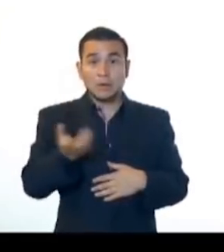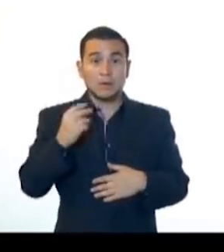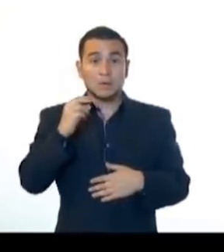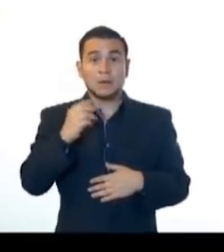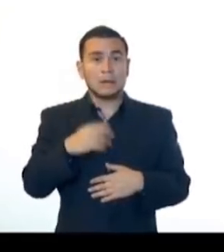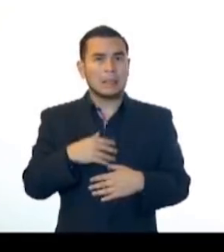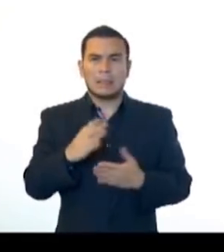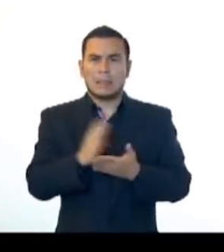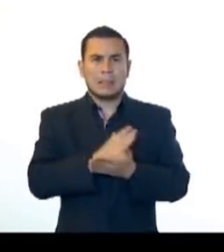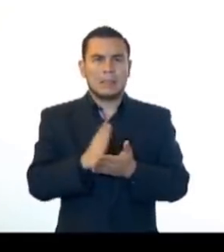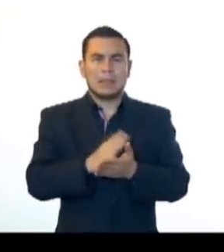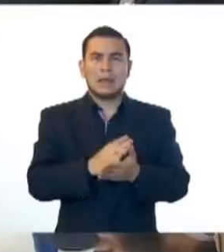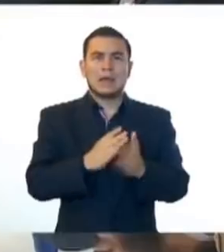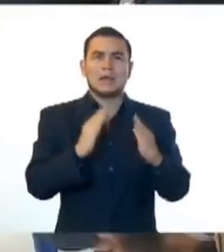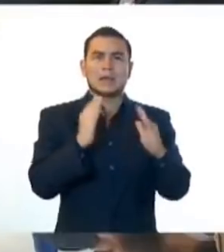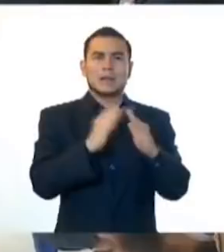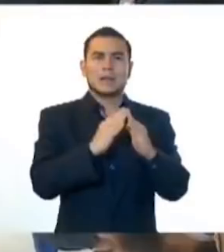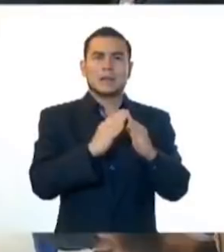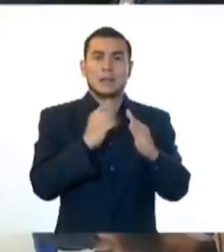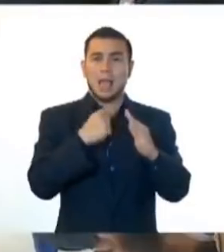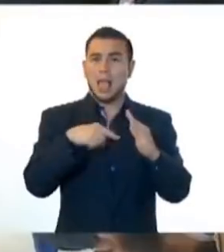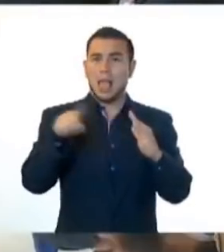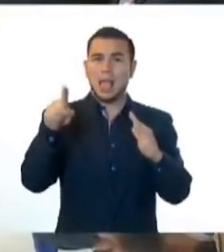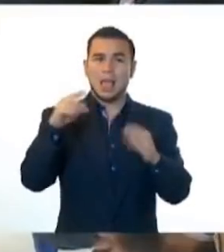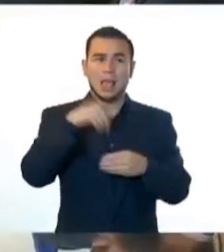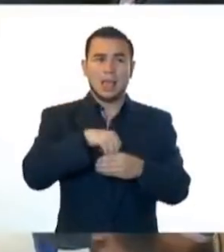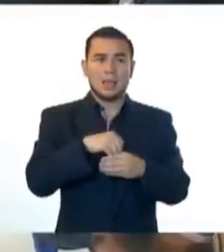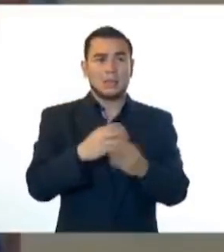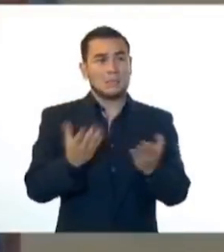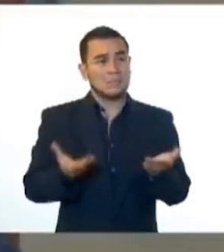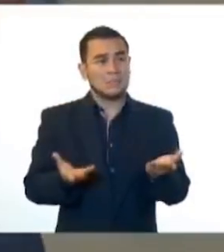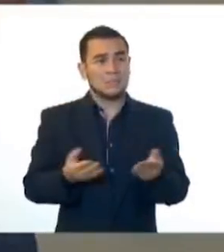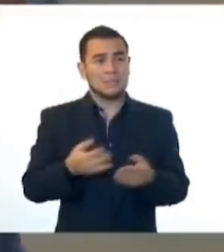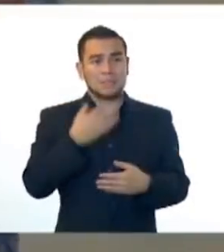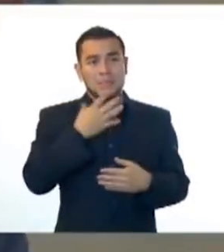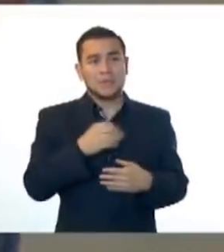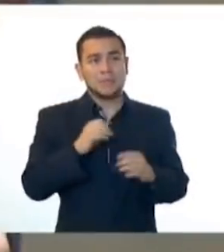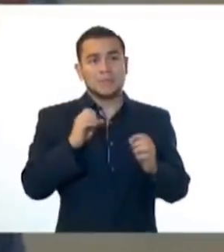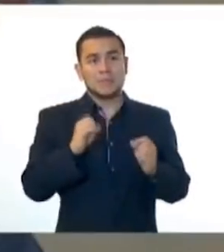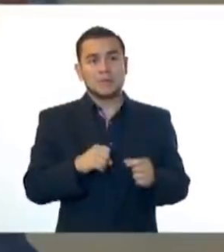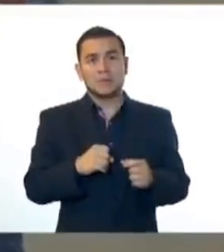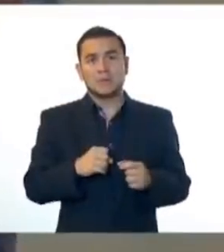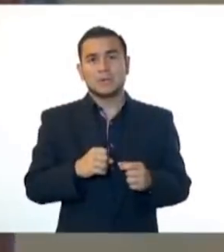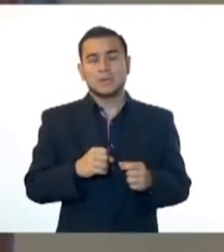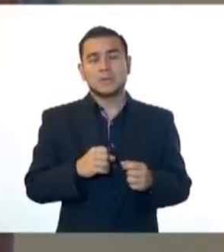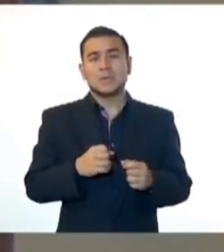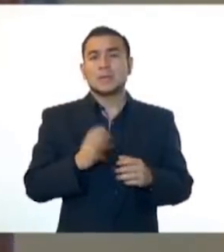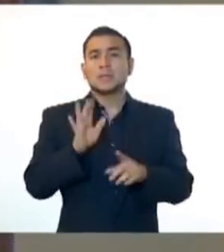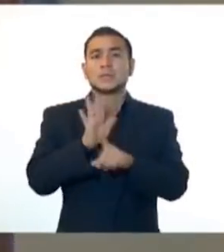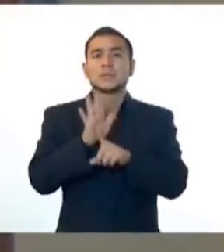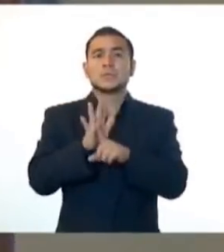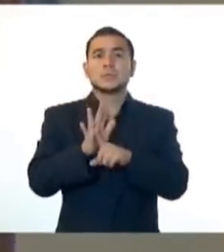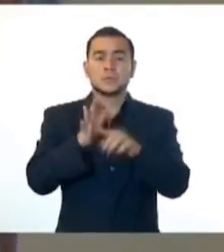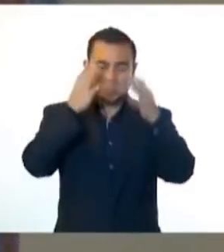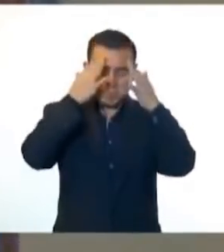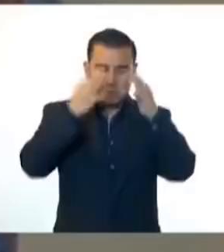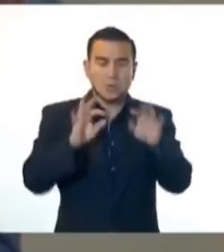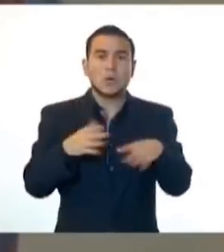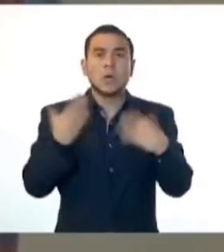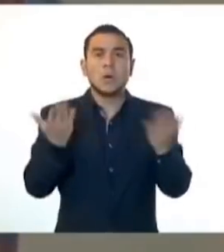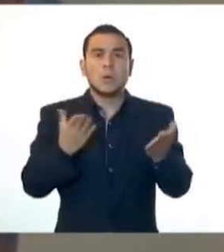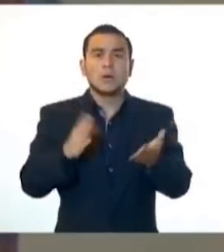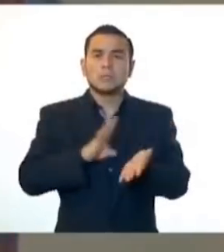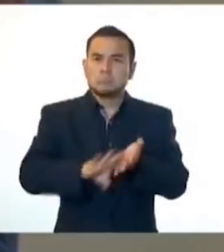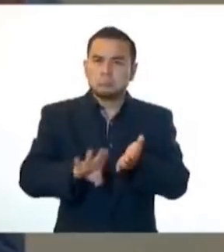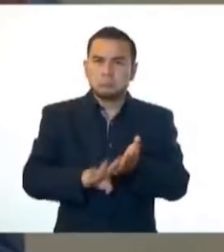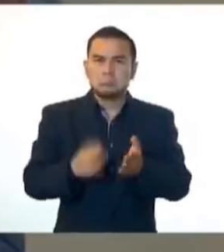él no tiene que ir al banco porque ya está en su cuenta, a menos que lo quiera cambiar en efectivo, pero como tiene cuenta puede ir a sacar un poquito, puede usar su tarjeta de débito, puede comprar